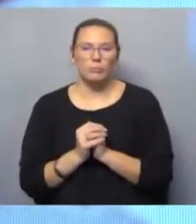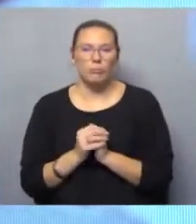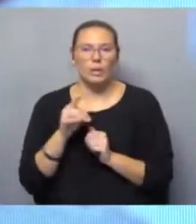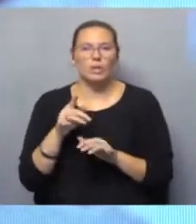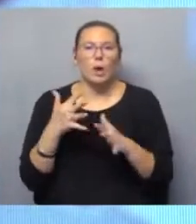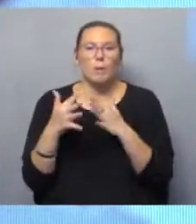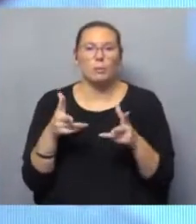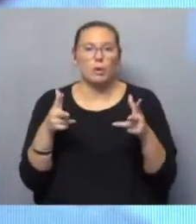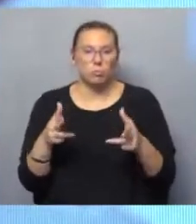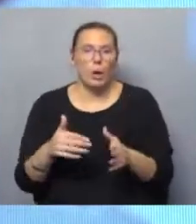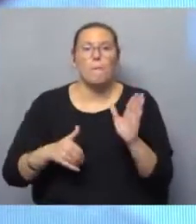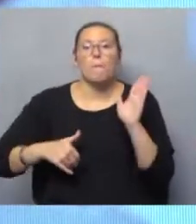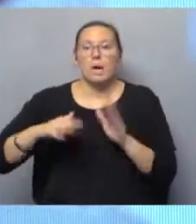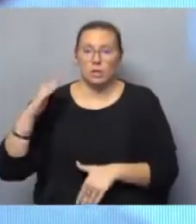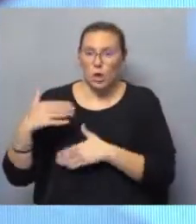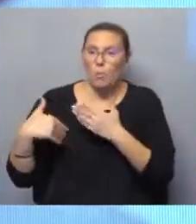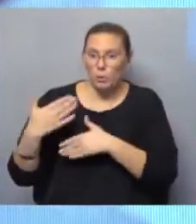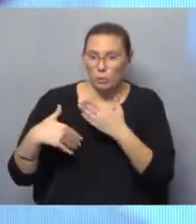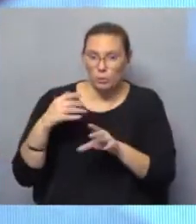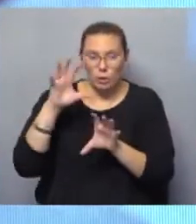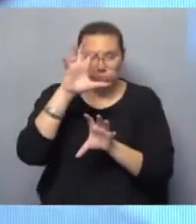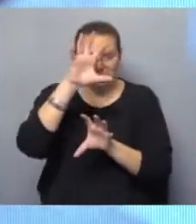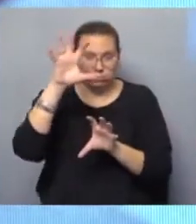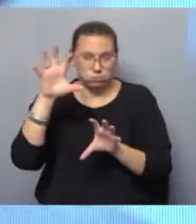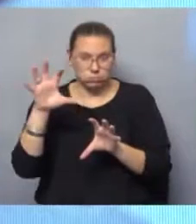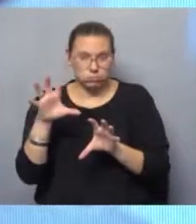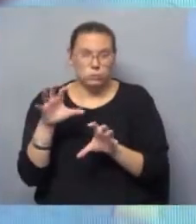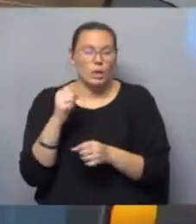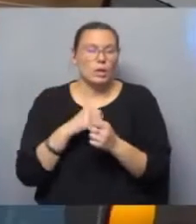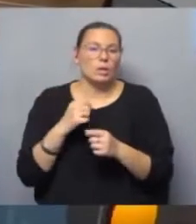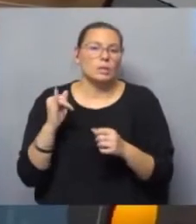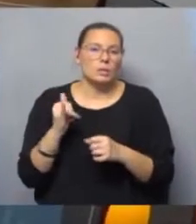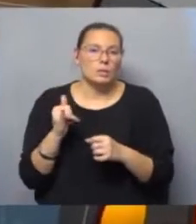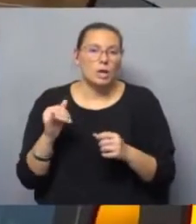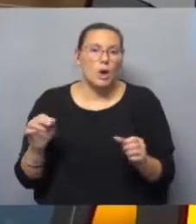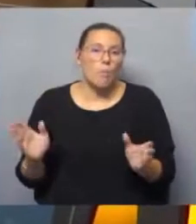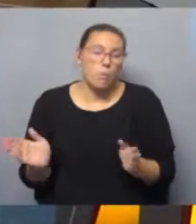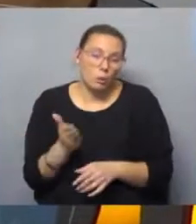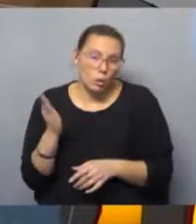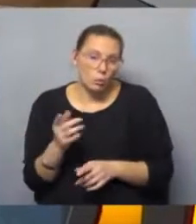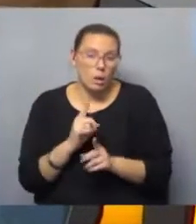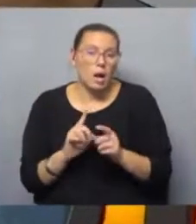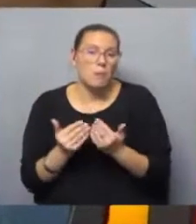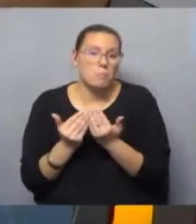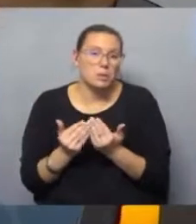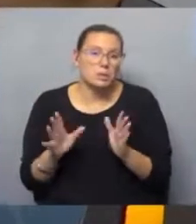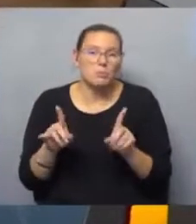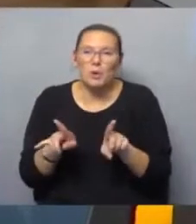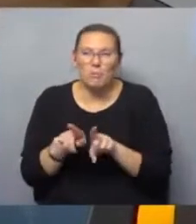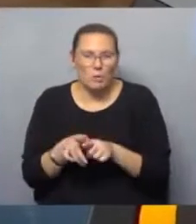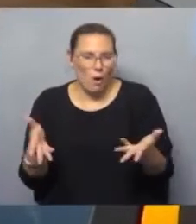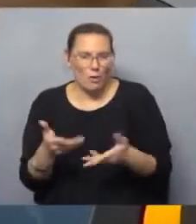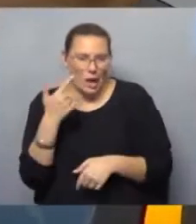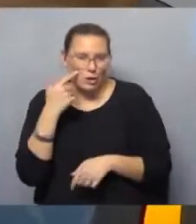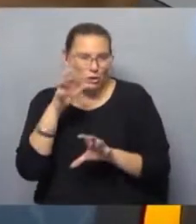más o menos la época en la cual se dio la mayor producción de corteza. Sí, un rango importante, sí, de producción. Al principio, obviamente, no eran las masas continentales que